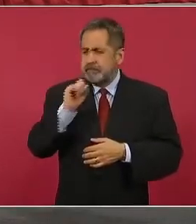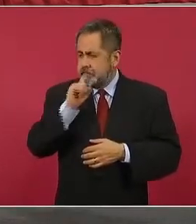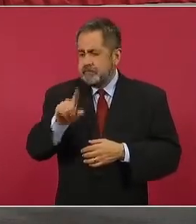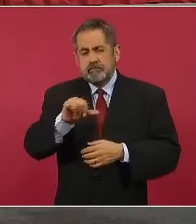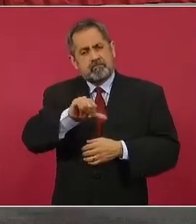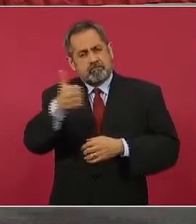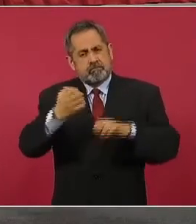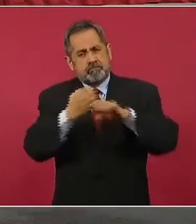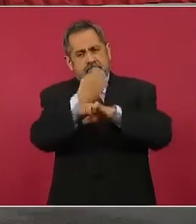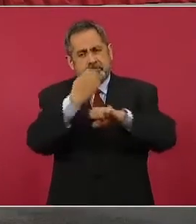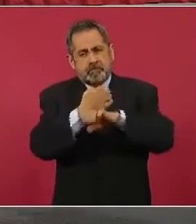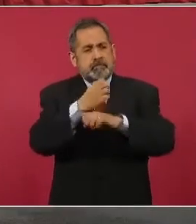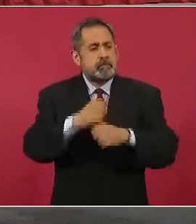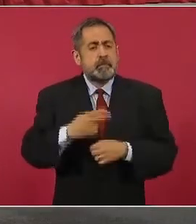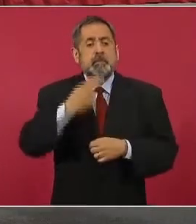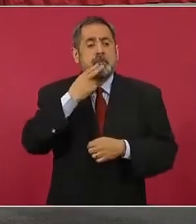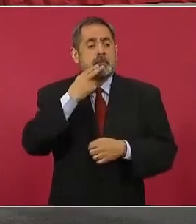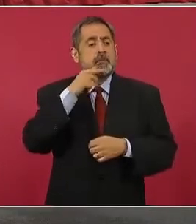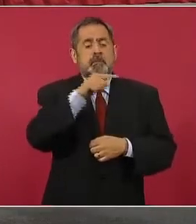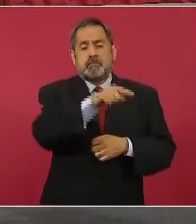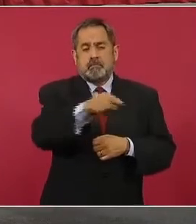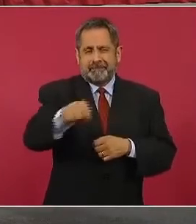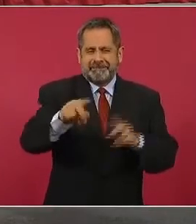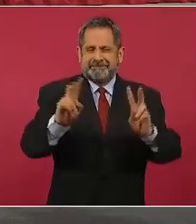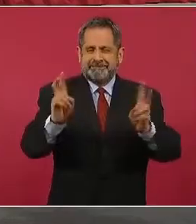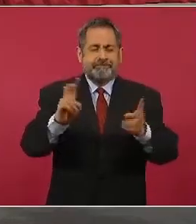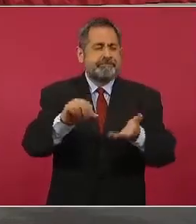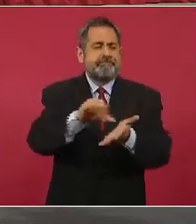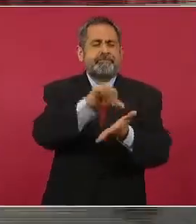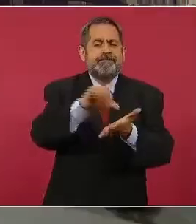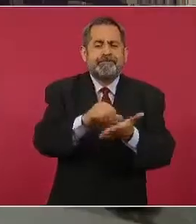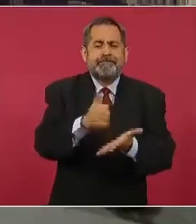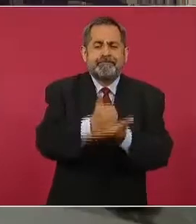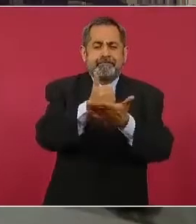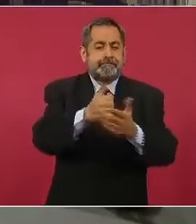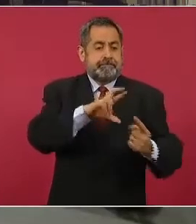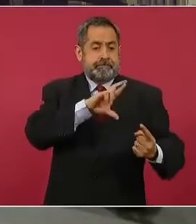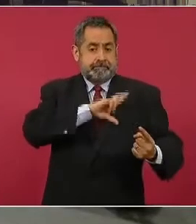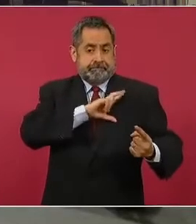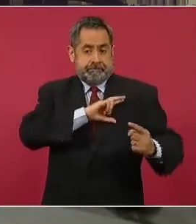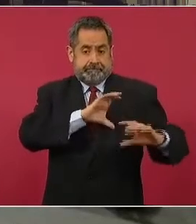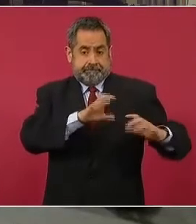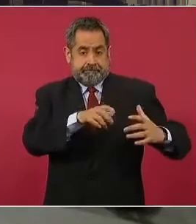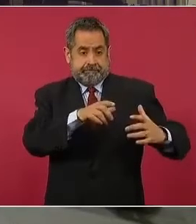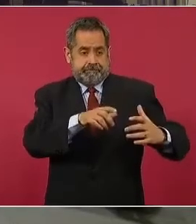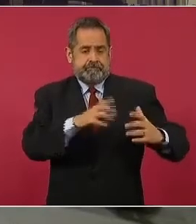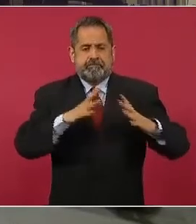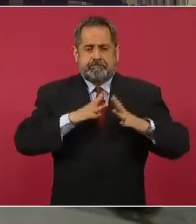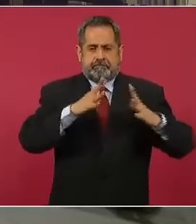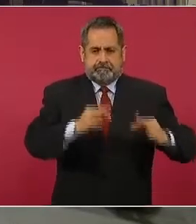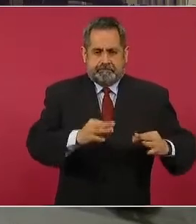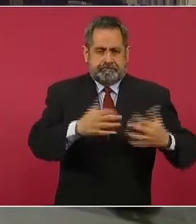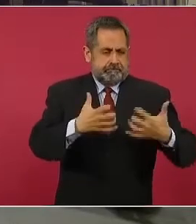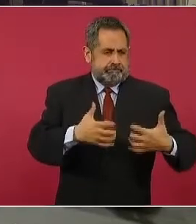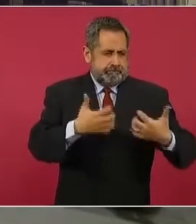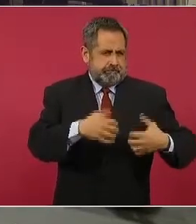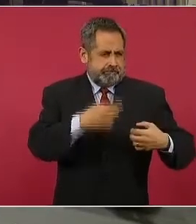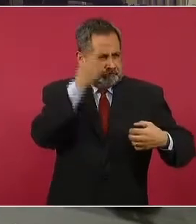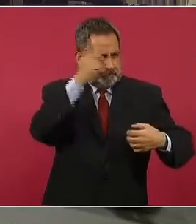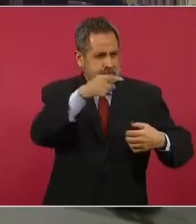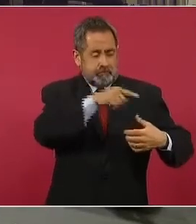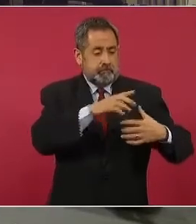legal, hay otro problema más grande, presidente. Nosotros en The Mexico News publicamos una